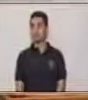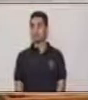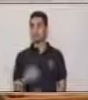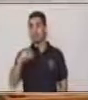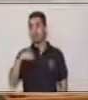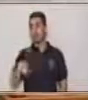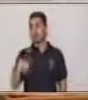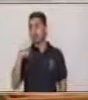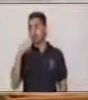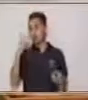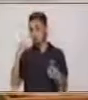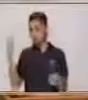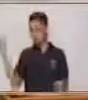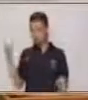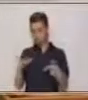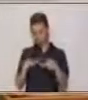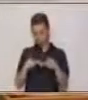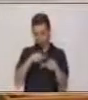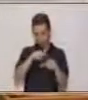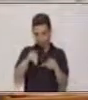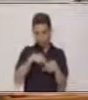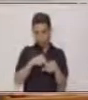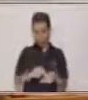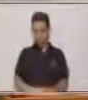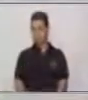esto regresaremos a utilizar el material.